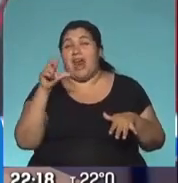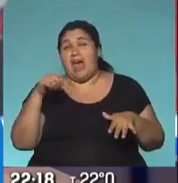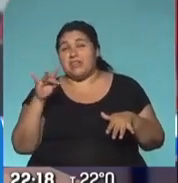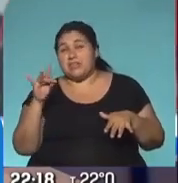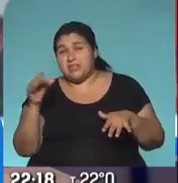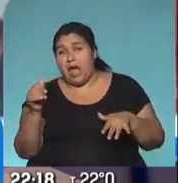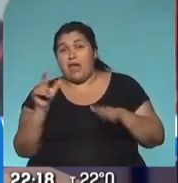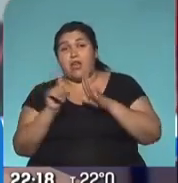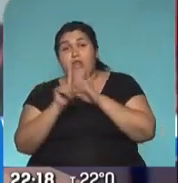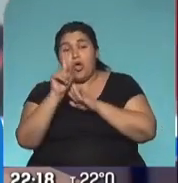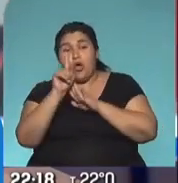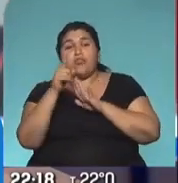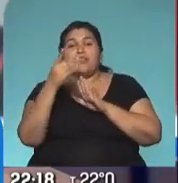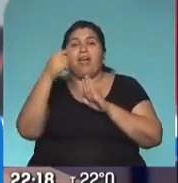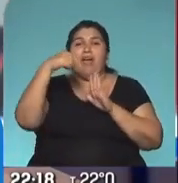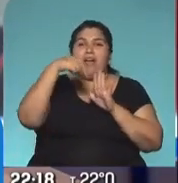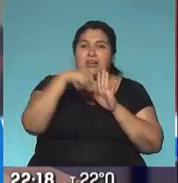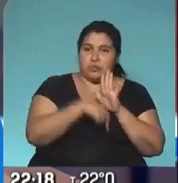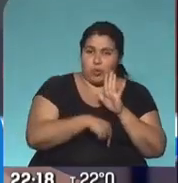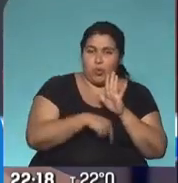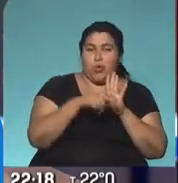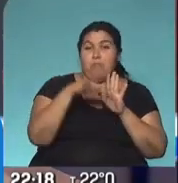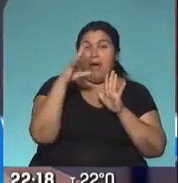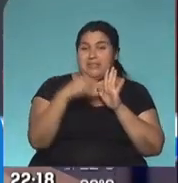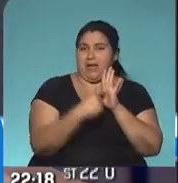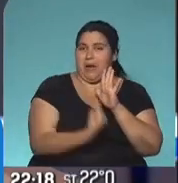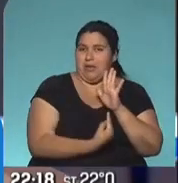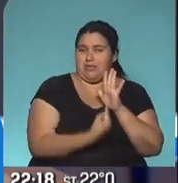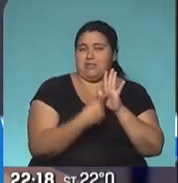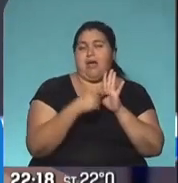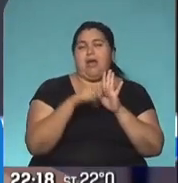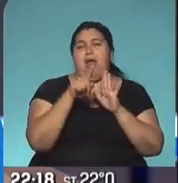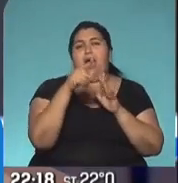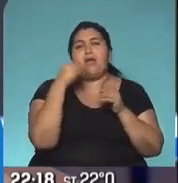del Norte e Irlanda, que es la que más preocupa a la Comisión Europea.